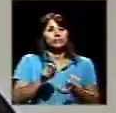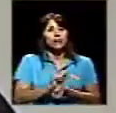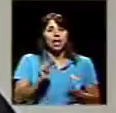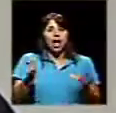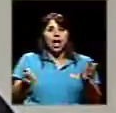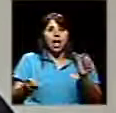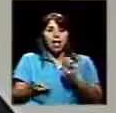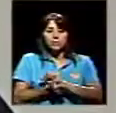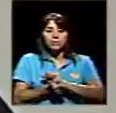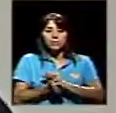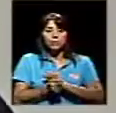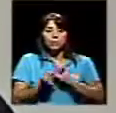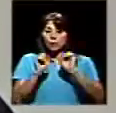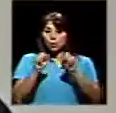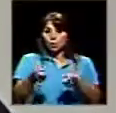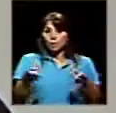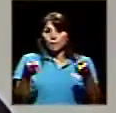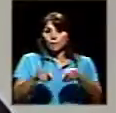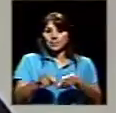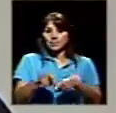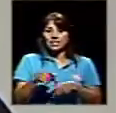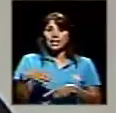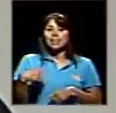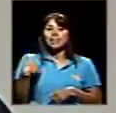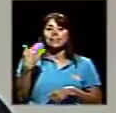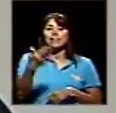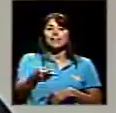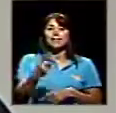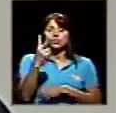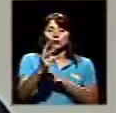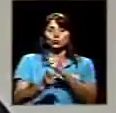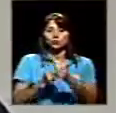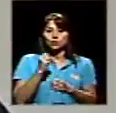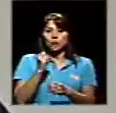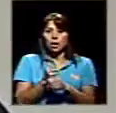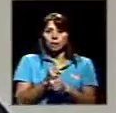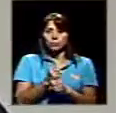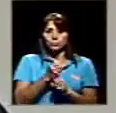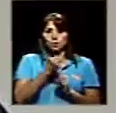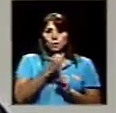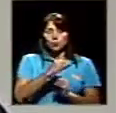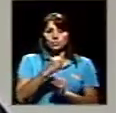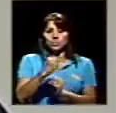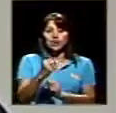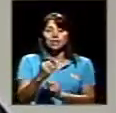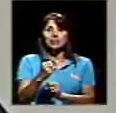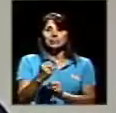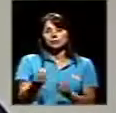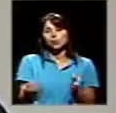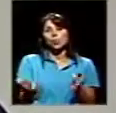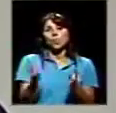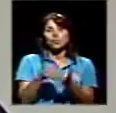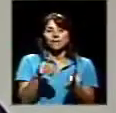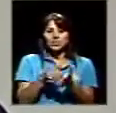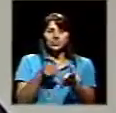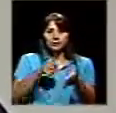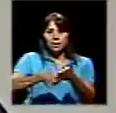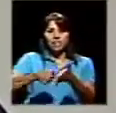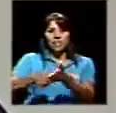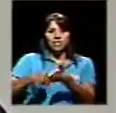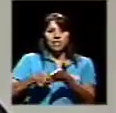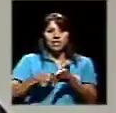2 años a nivel de los municipios volverá a haber una jornada